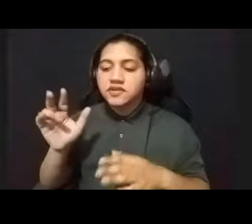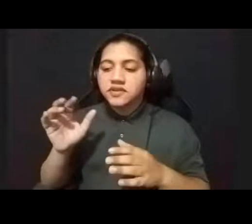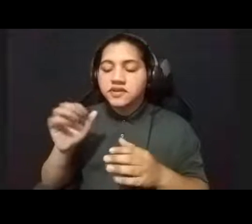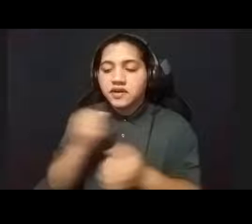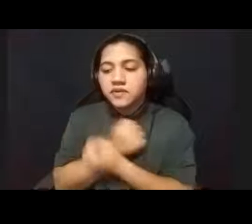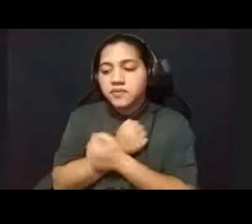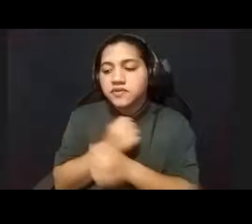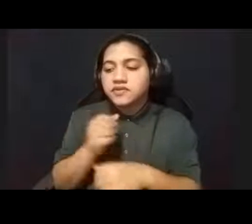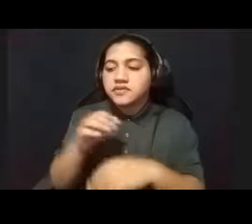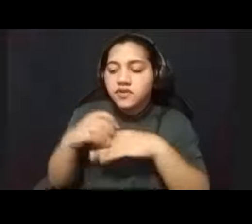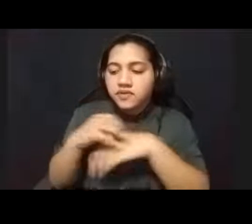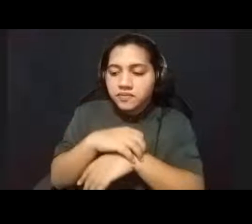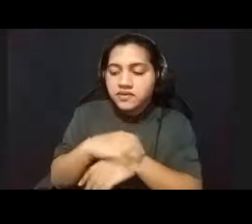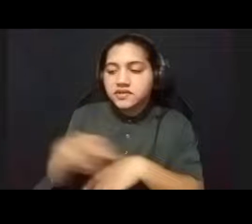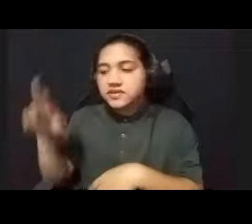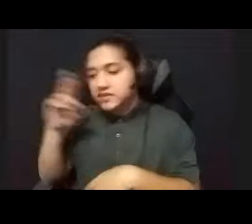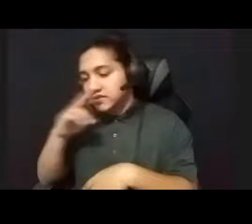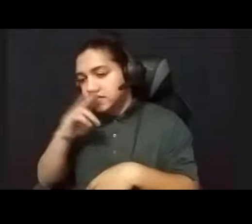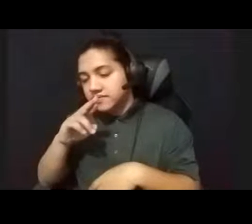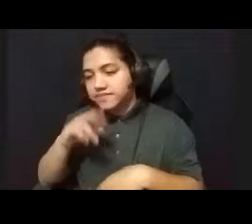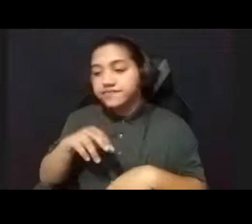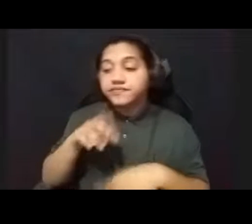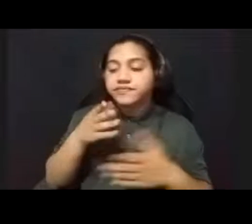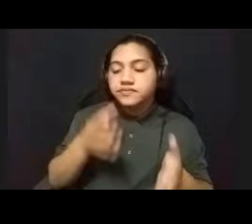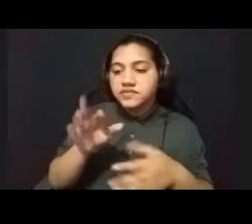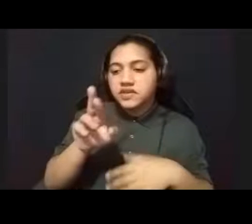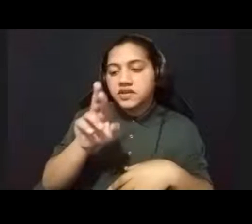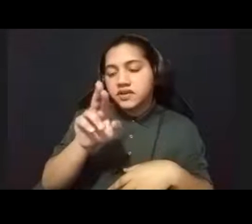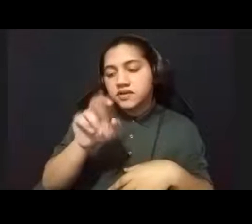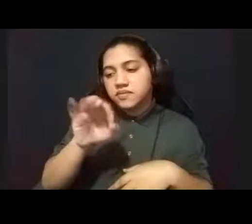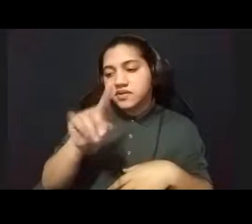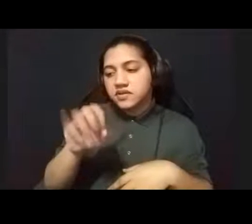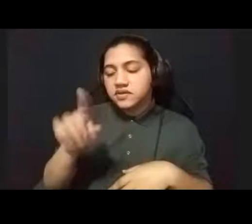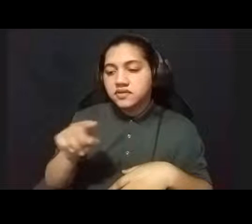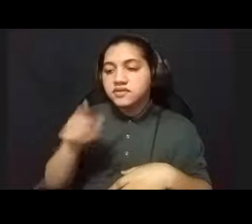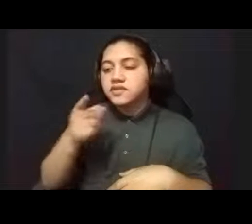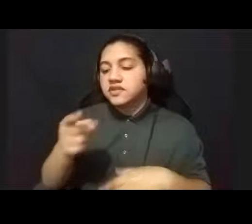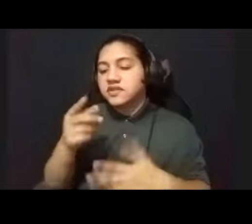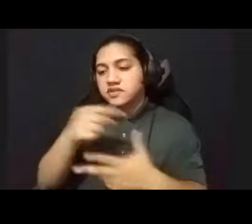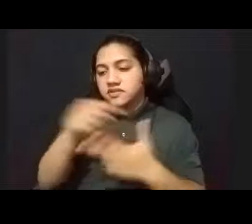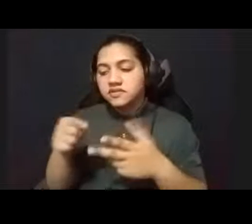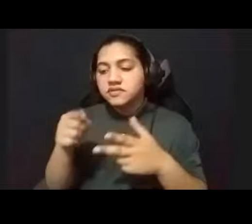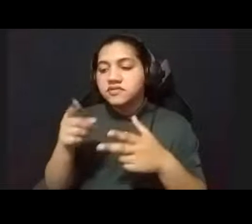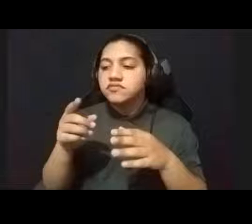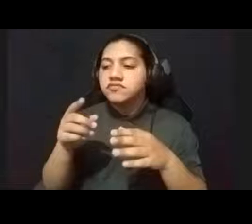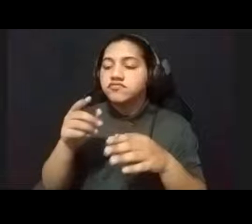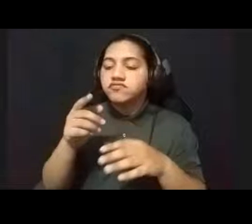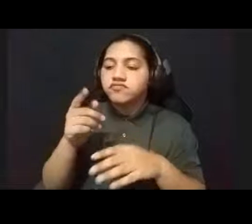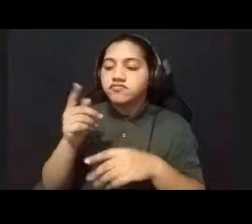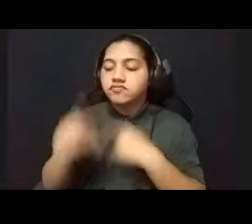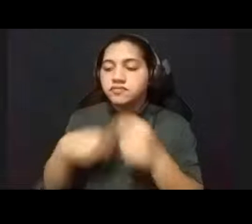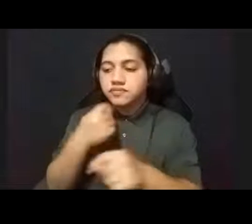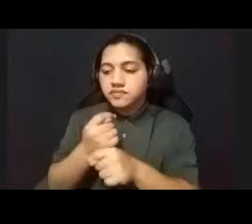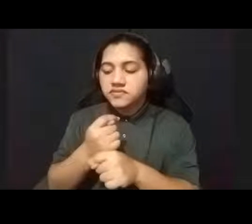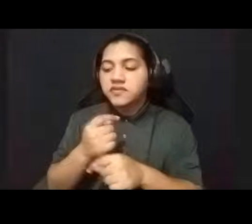el ratón. En el libro de Ramírez de Arellano encontramos 3 versiones de la cucarachita Martina y el ratoncito Pérez.